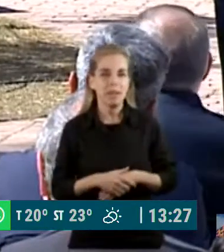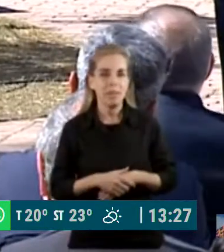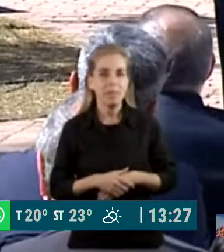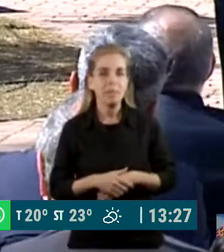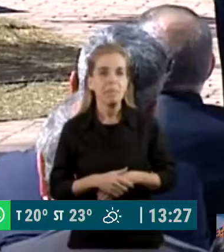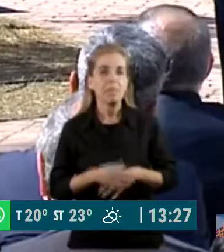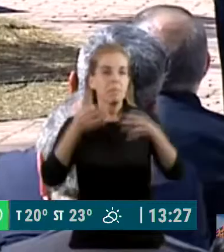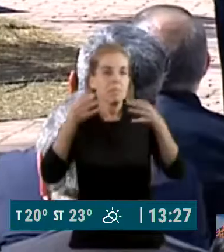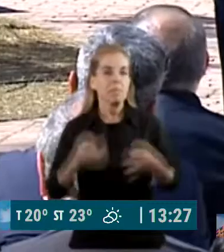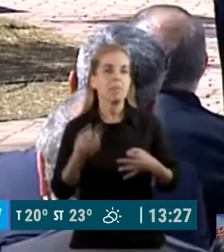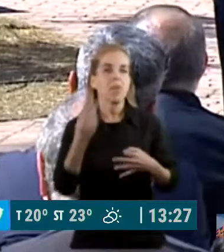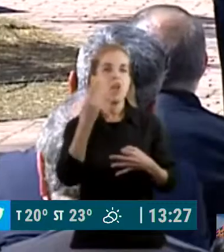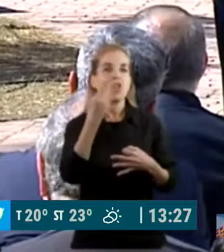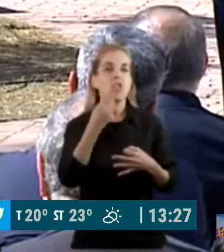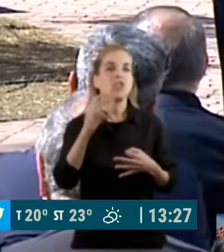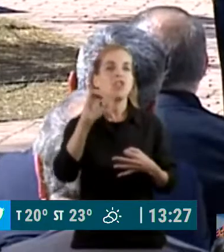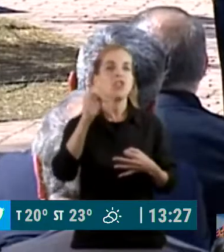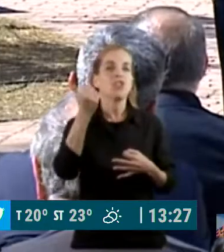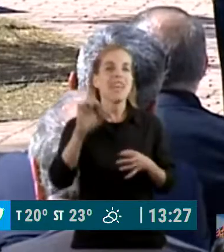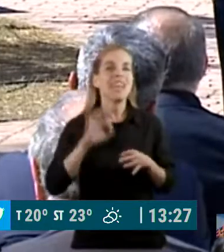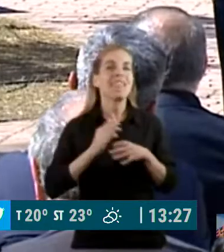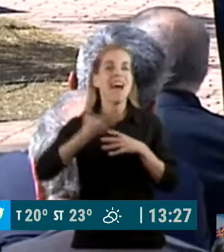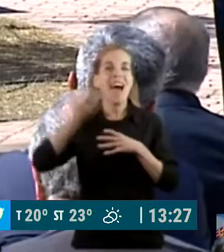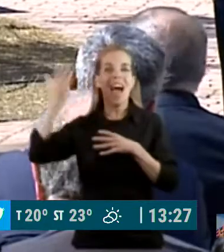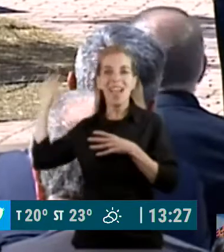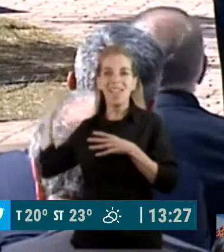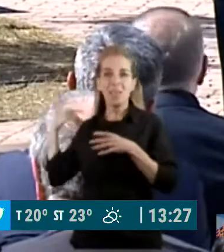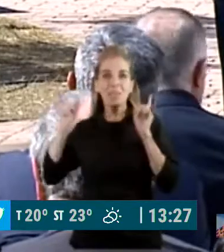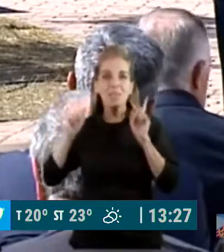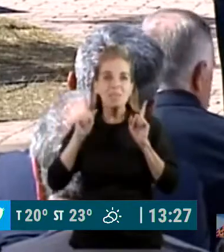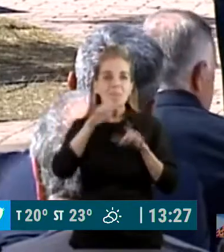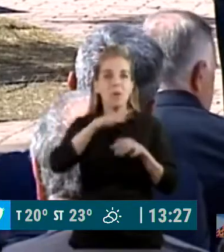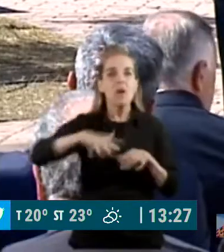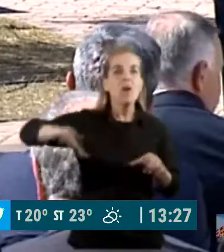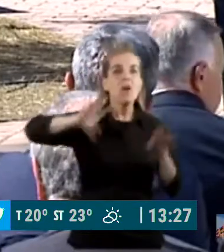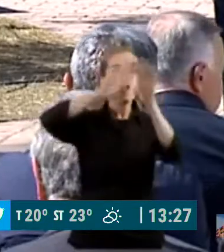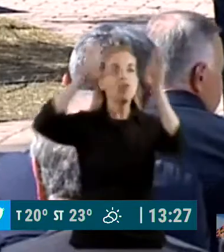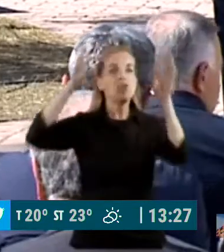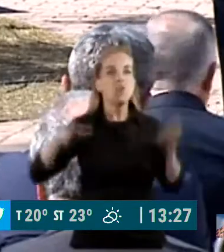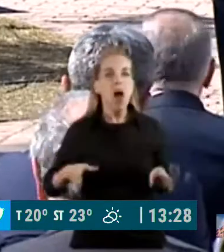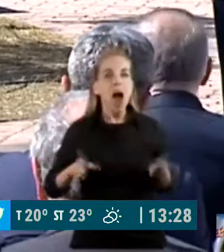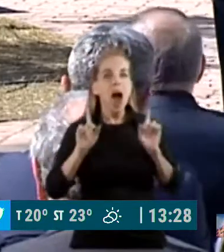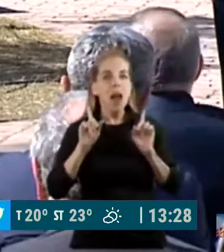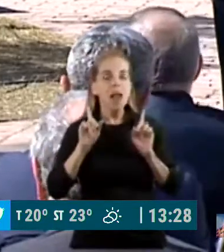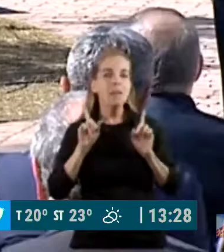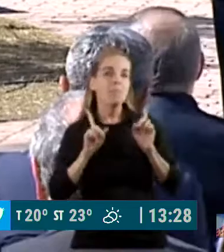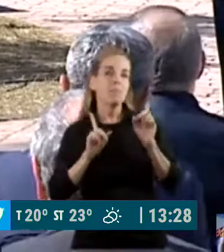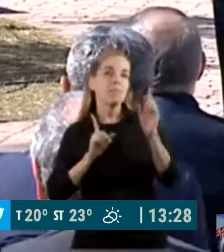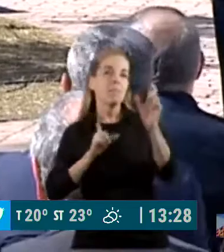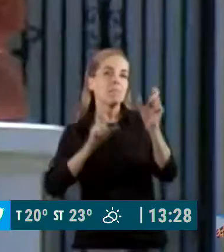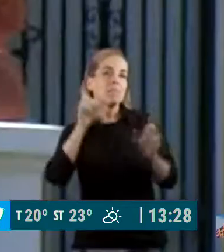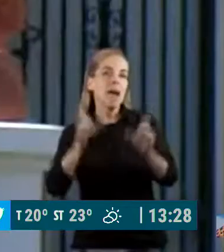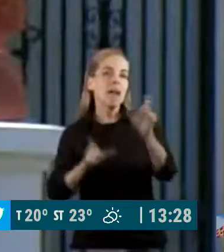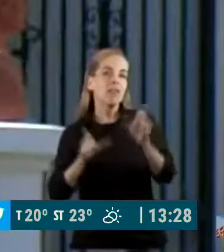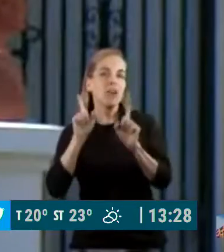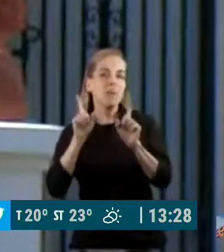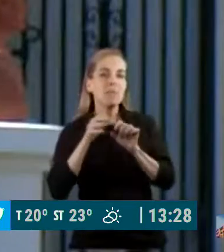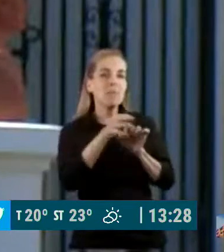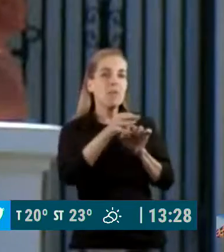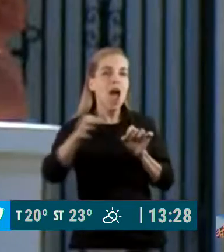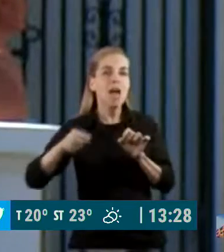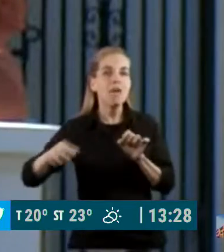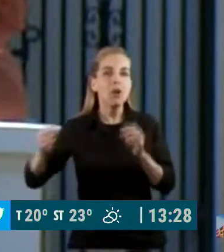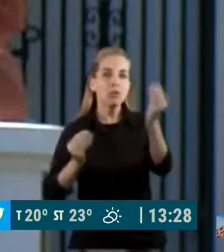Hace 206 años, precisamente en esta misma casa, delegados de distintos pueblos de ese país que estaban haciendo